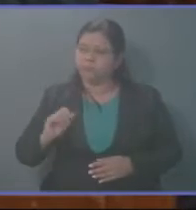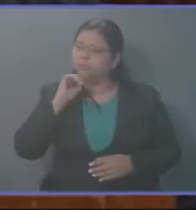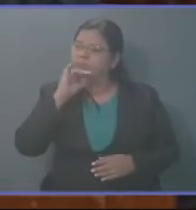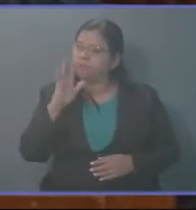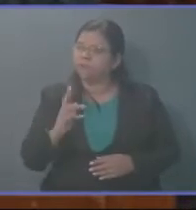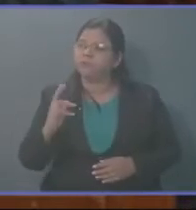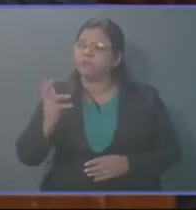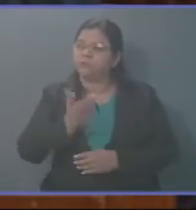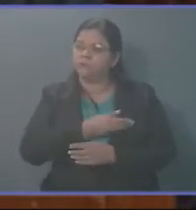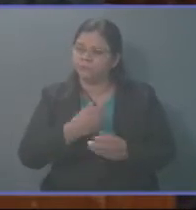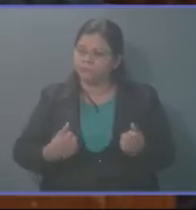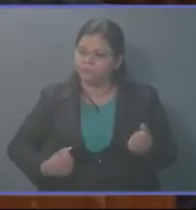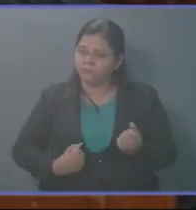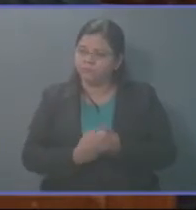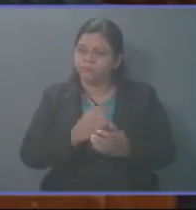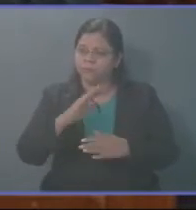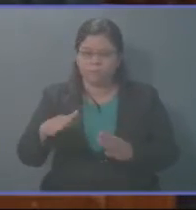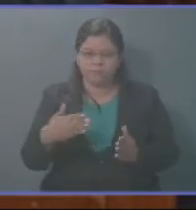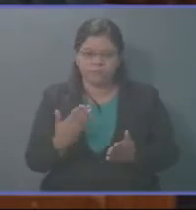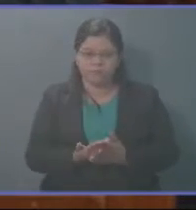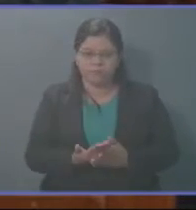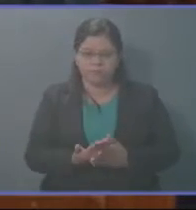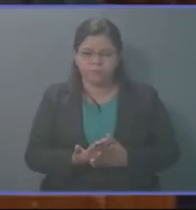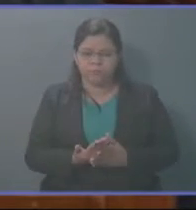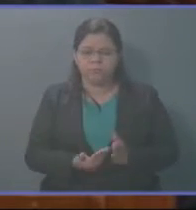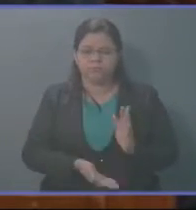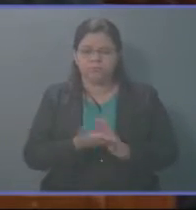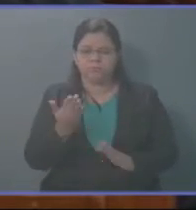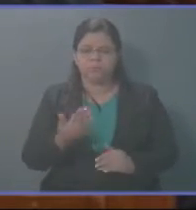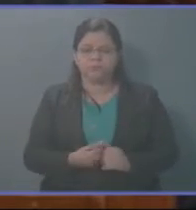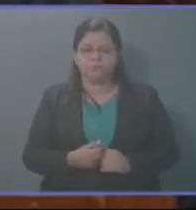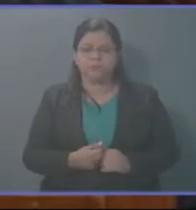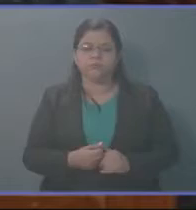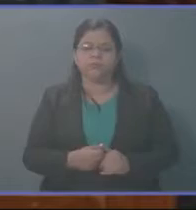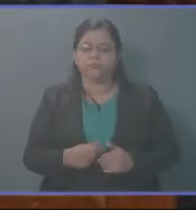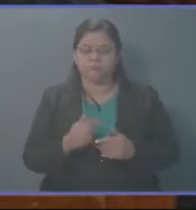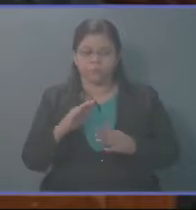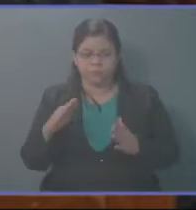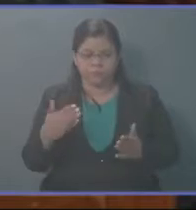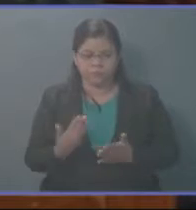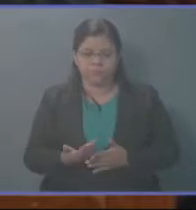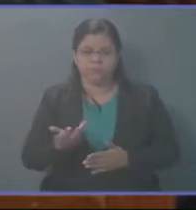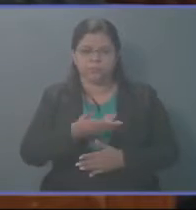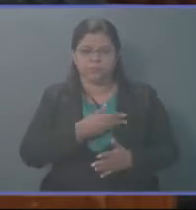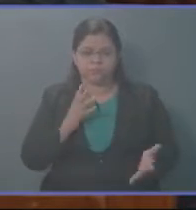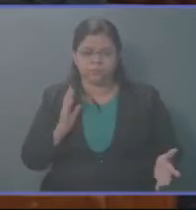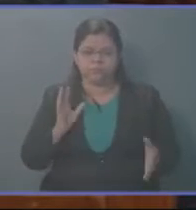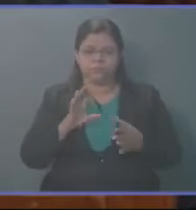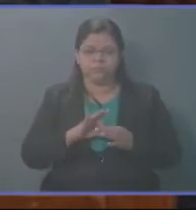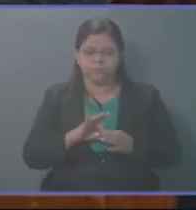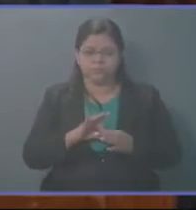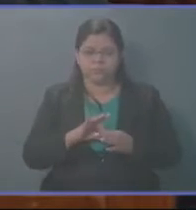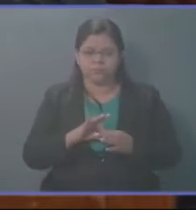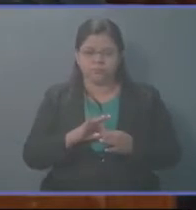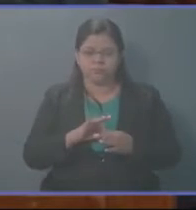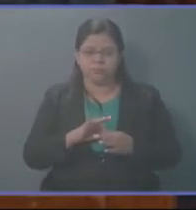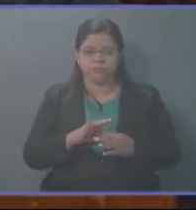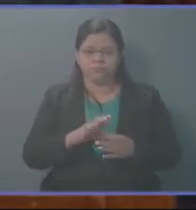vamos a respaldar todas las medidas del gobierno central, todas las medidas que el presidente